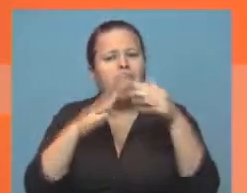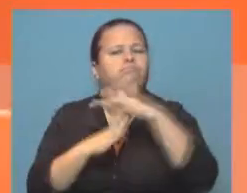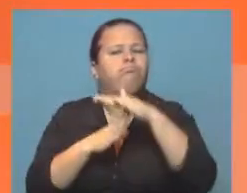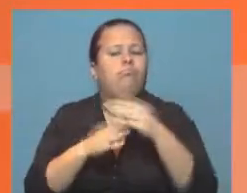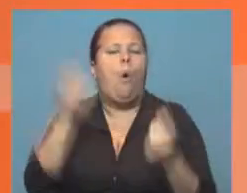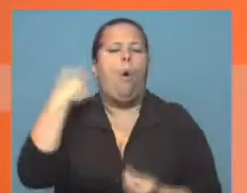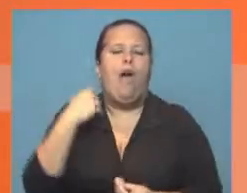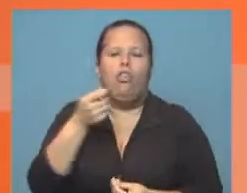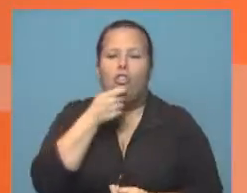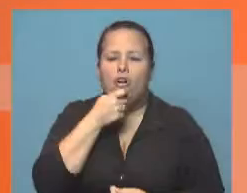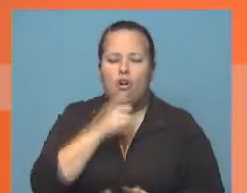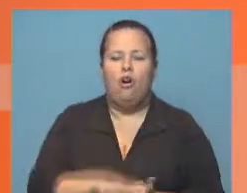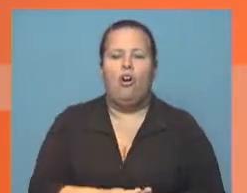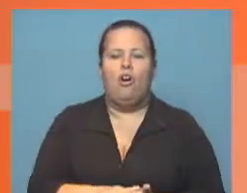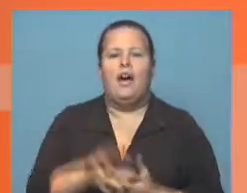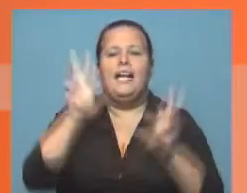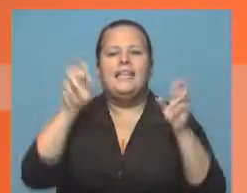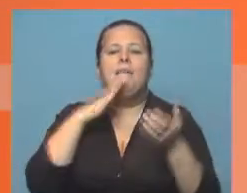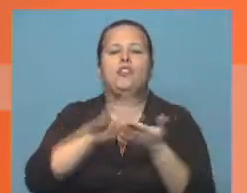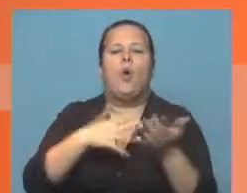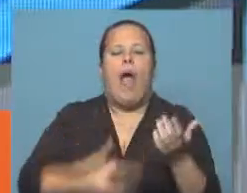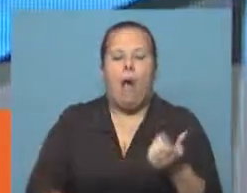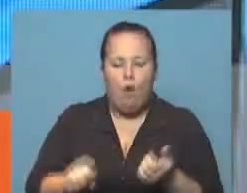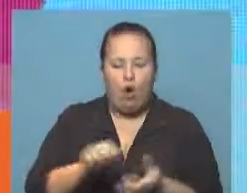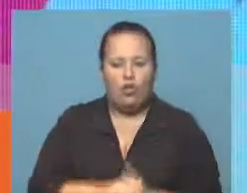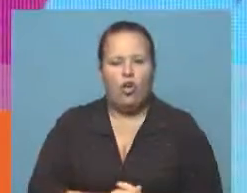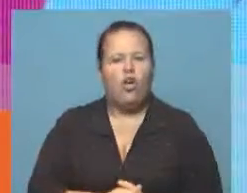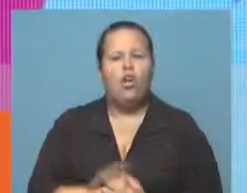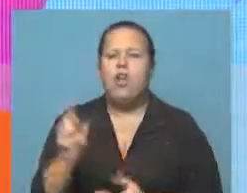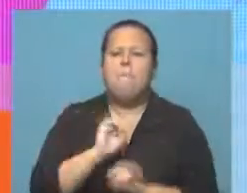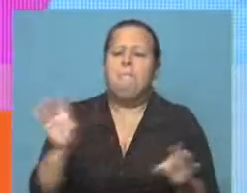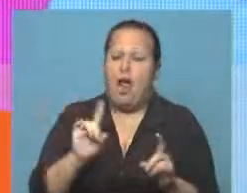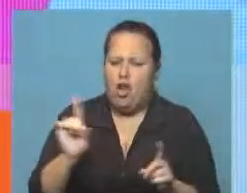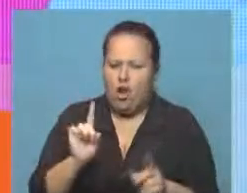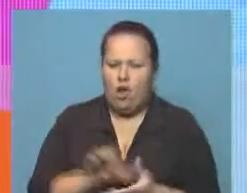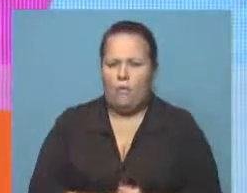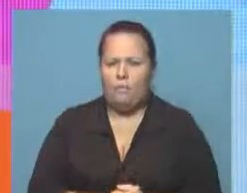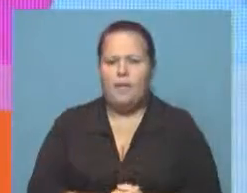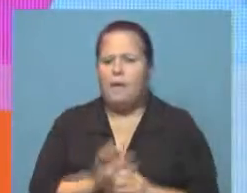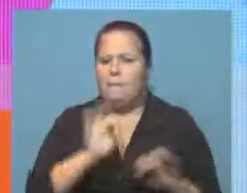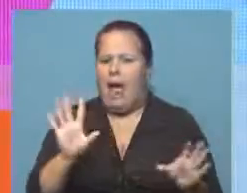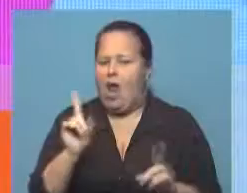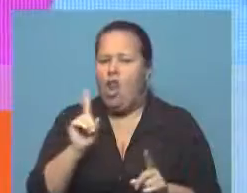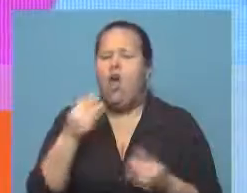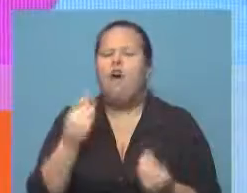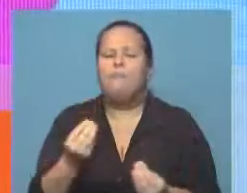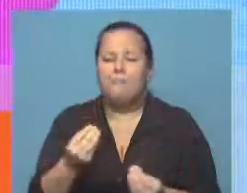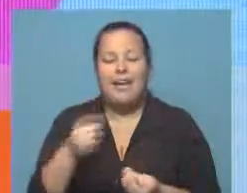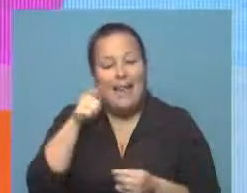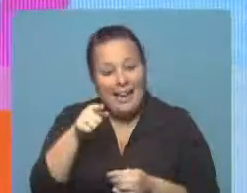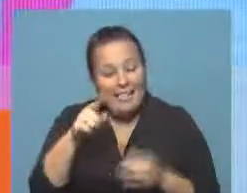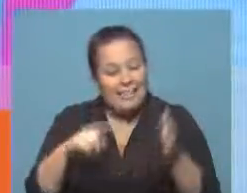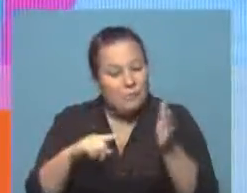¿no? Cuando la referencia se hace al aborto. No quedó mal puesto el eje. En realidad, ese